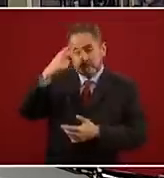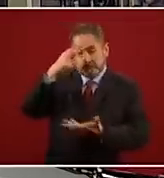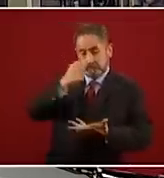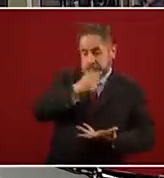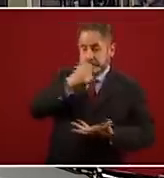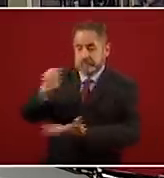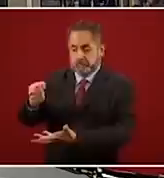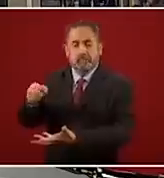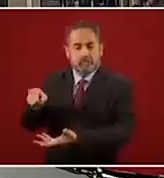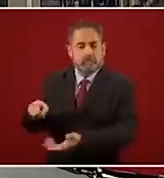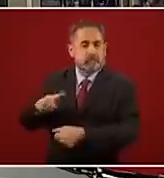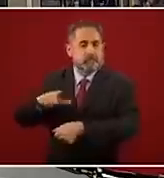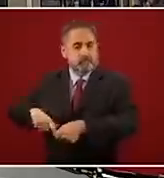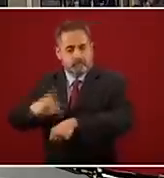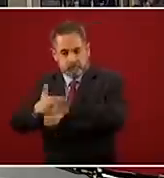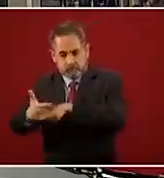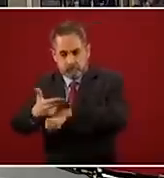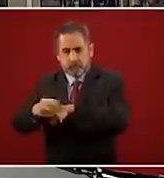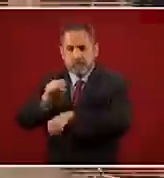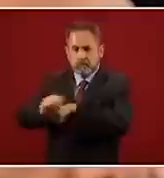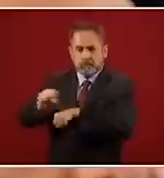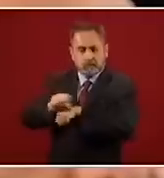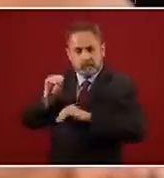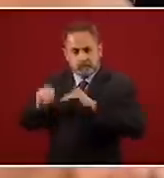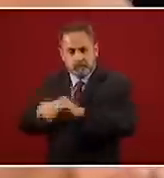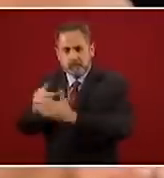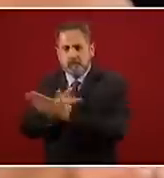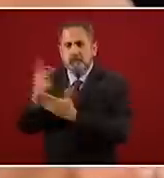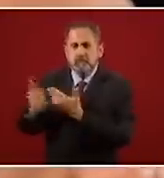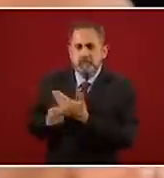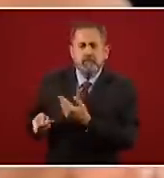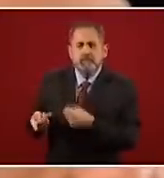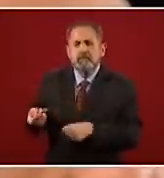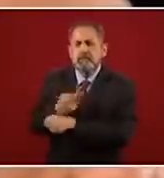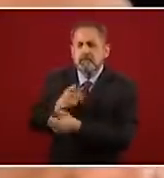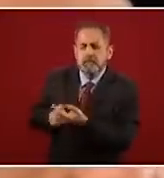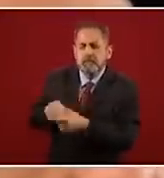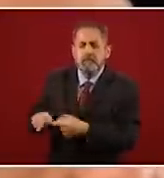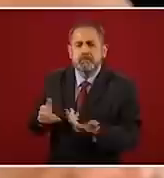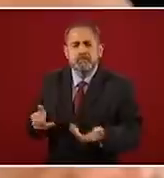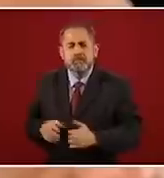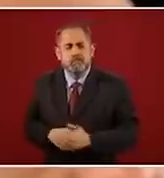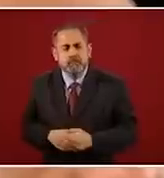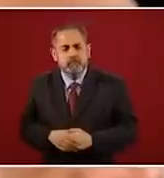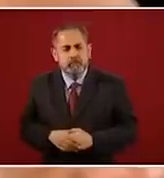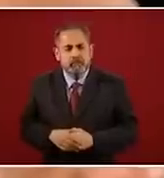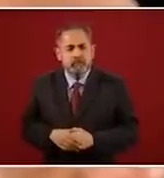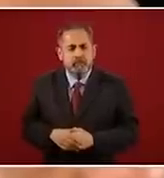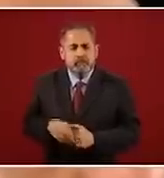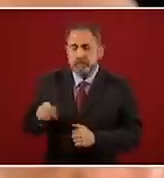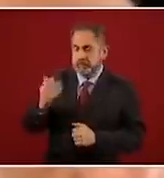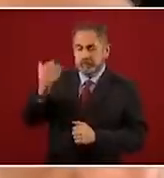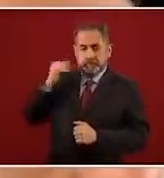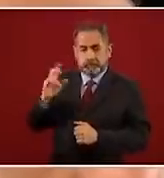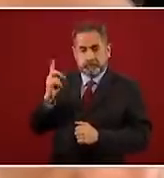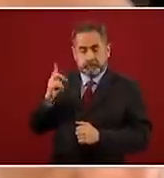a los gobiernos de Honduras y El Salvador para implementar estos programas de desarrollo? En diciembre